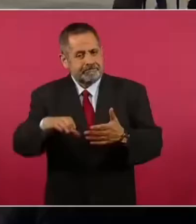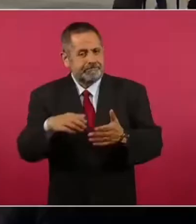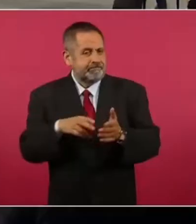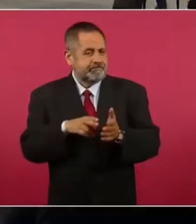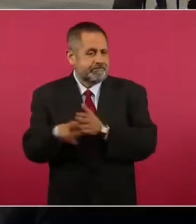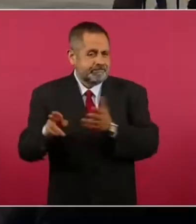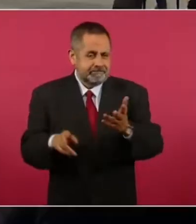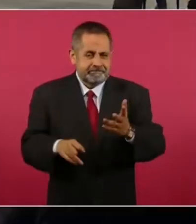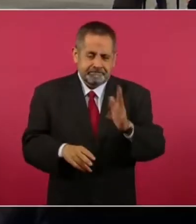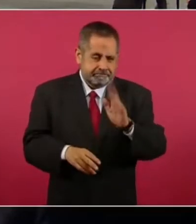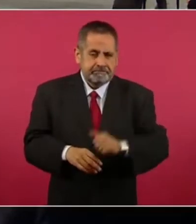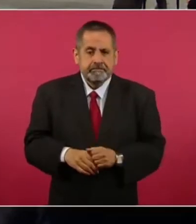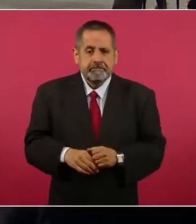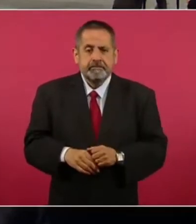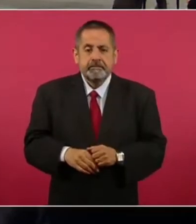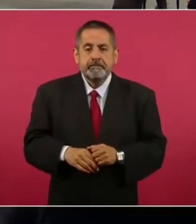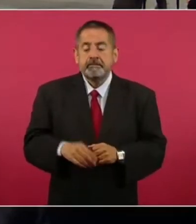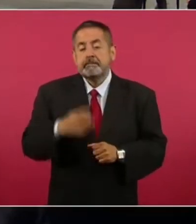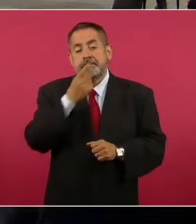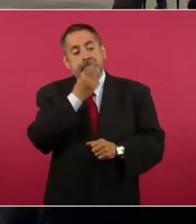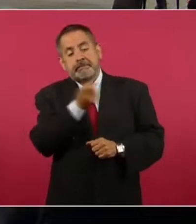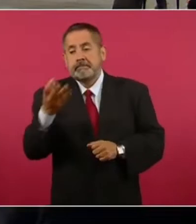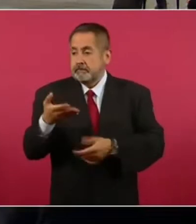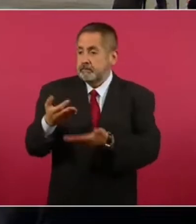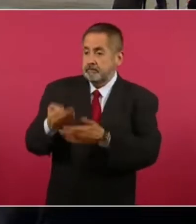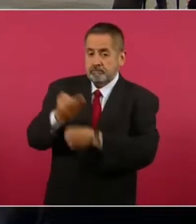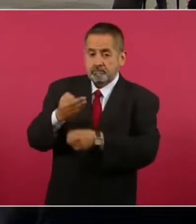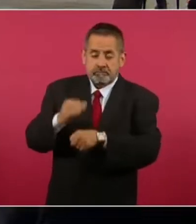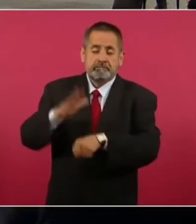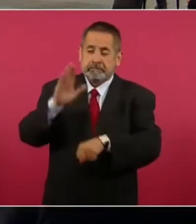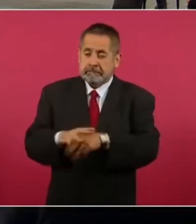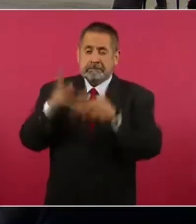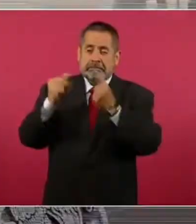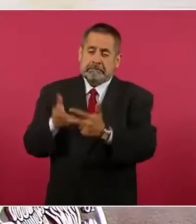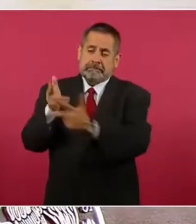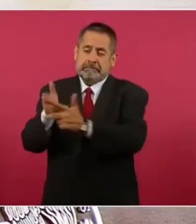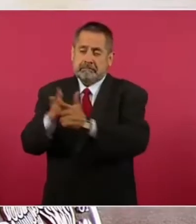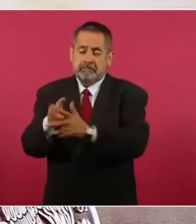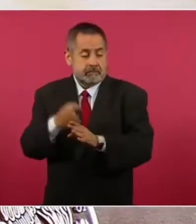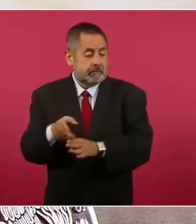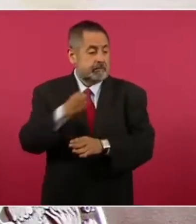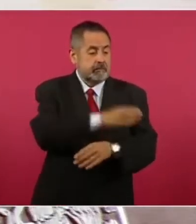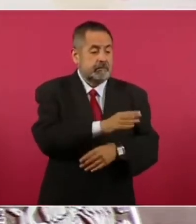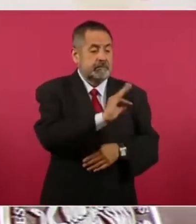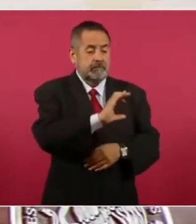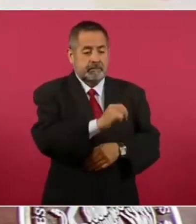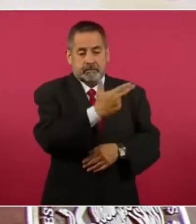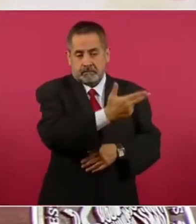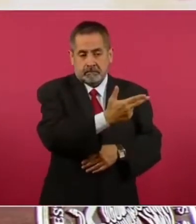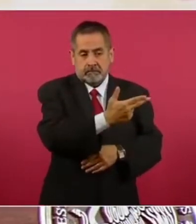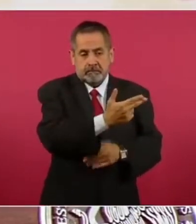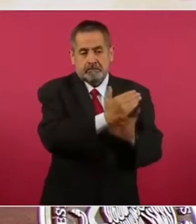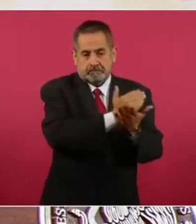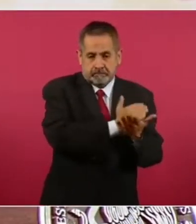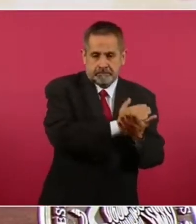Dicen, es que ahora hay más asesinatos que en la época de Felipe Calderón. Sí,